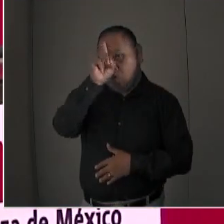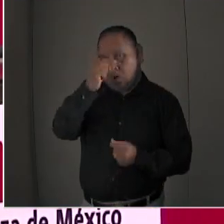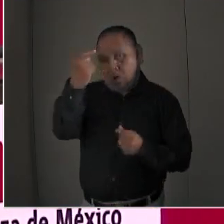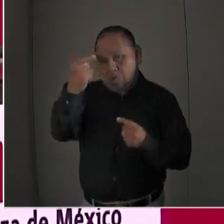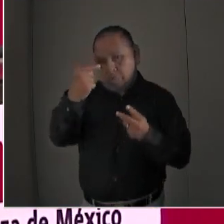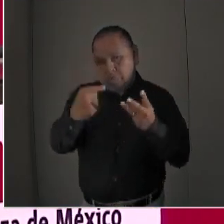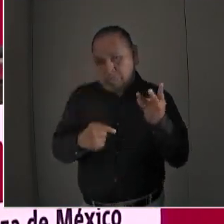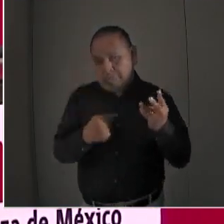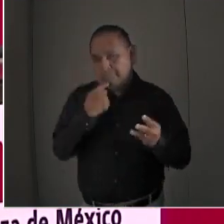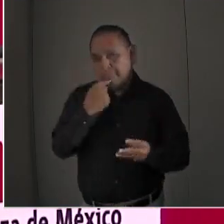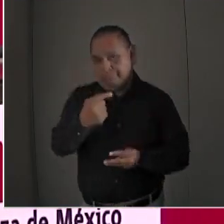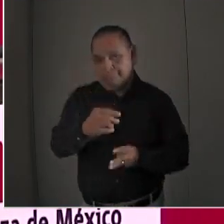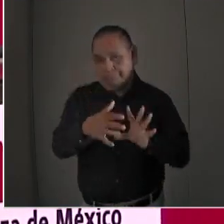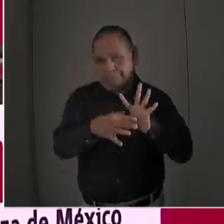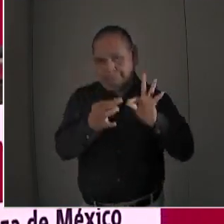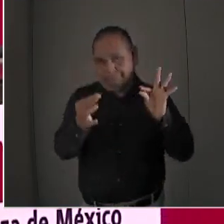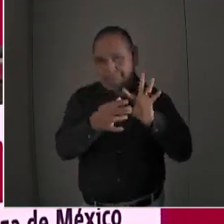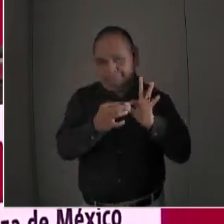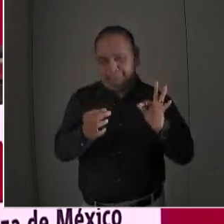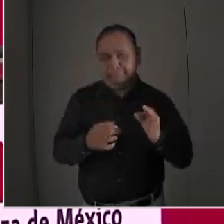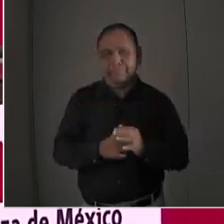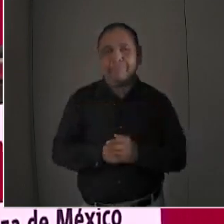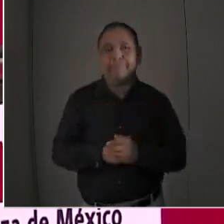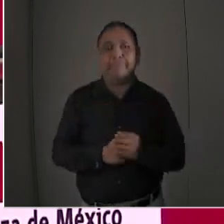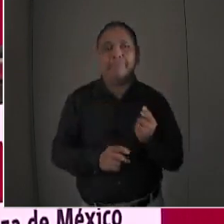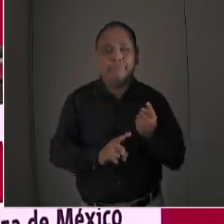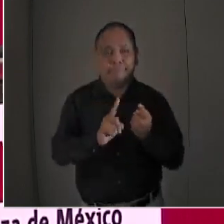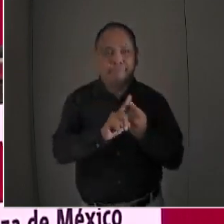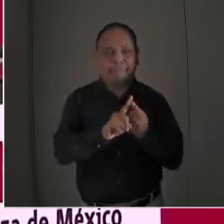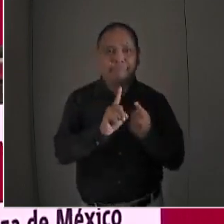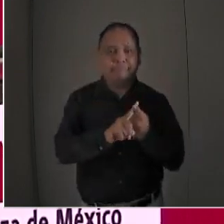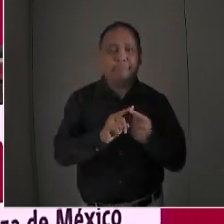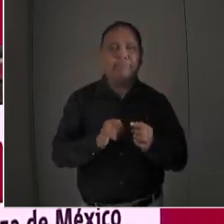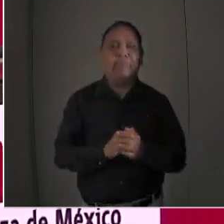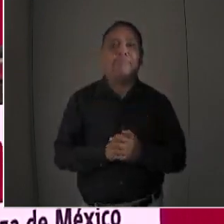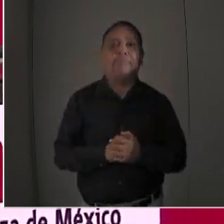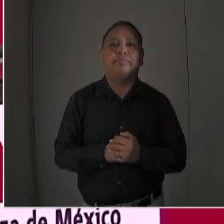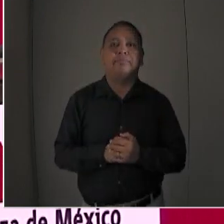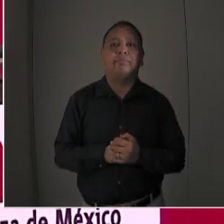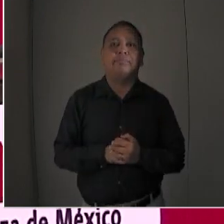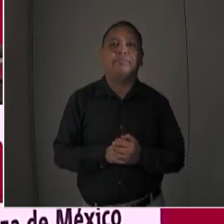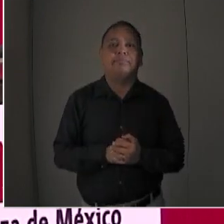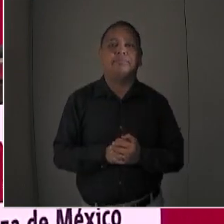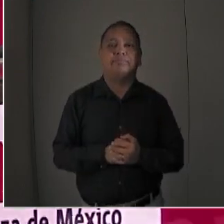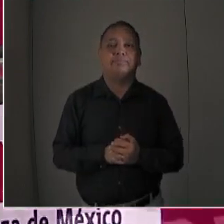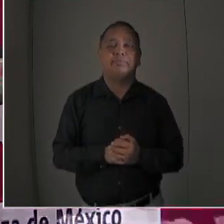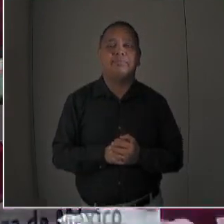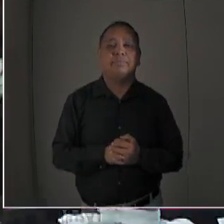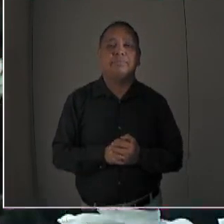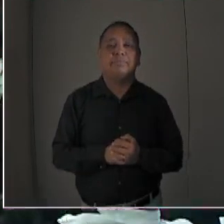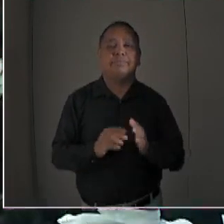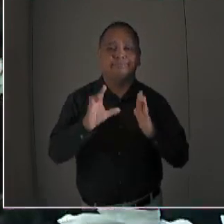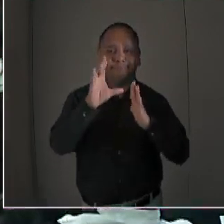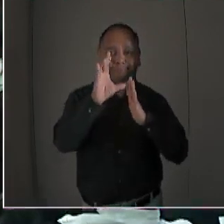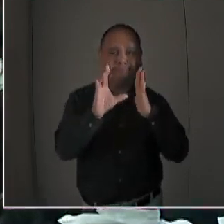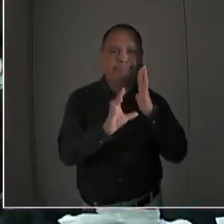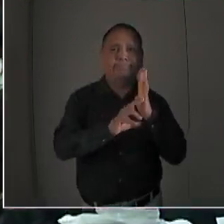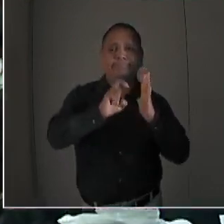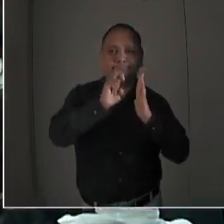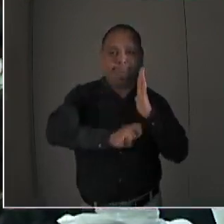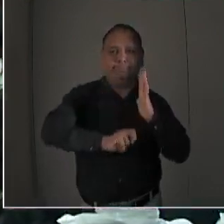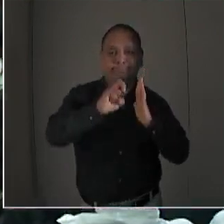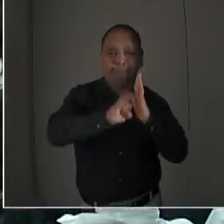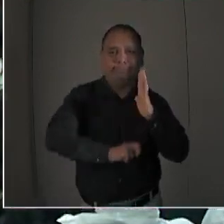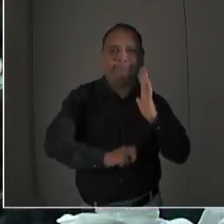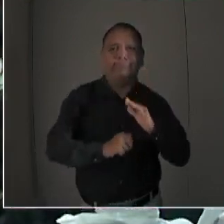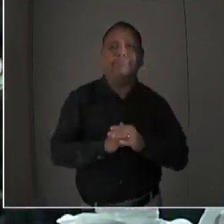quiero compartir. El primero, que tiene que ver con esto de la reforma, es nunca